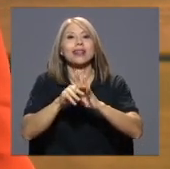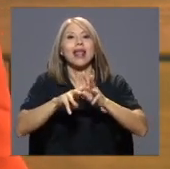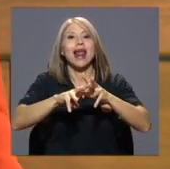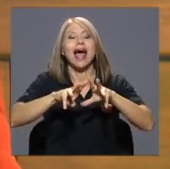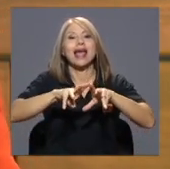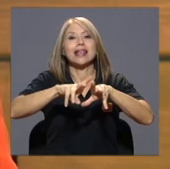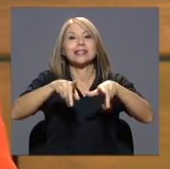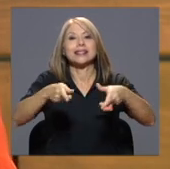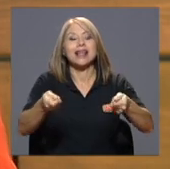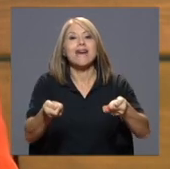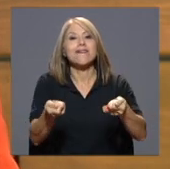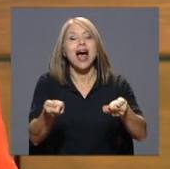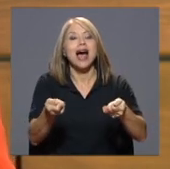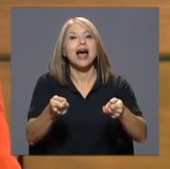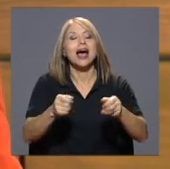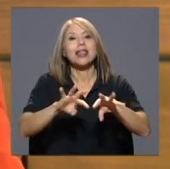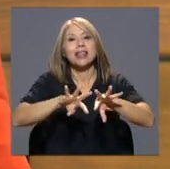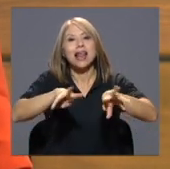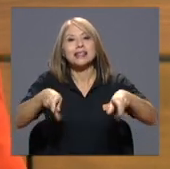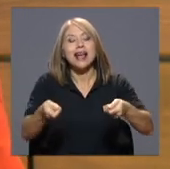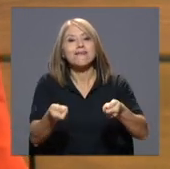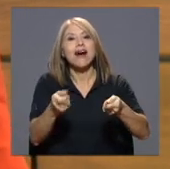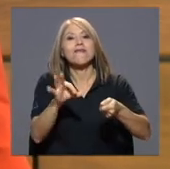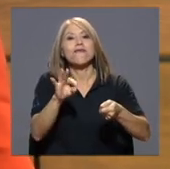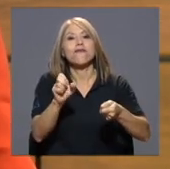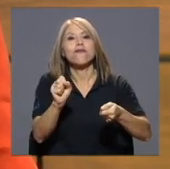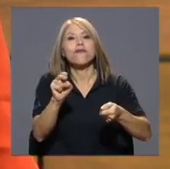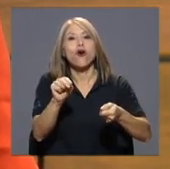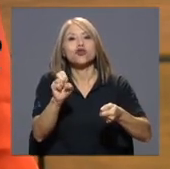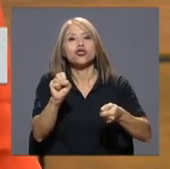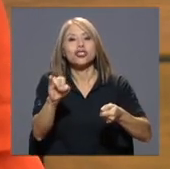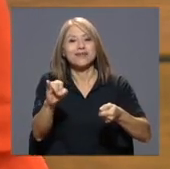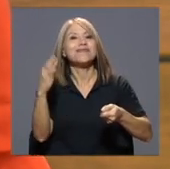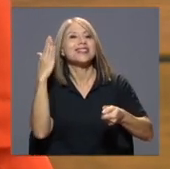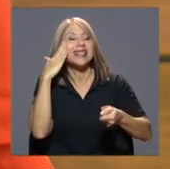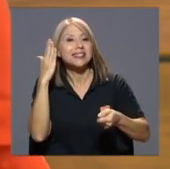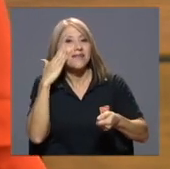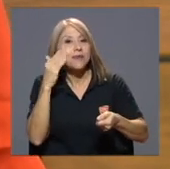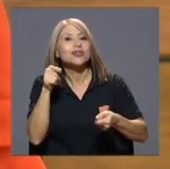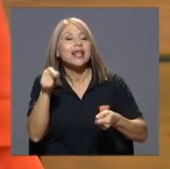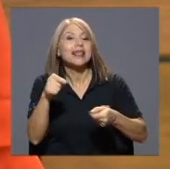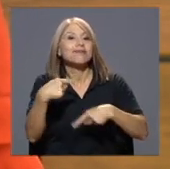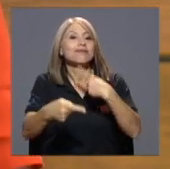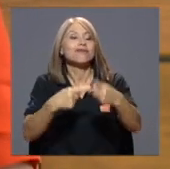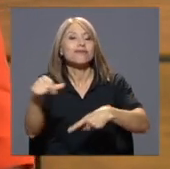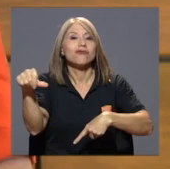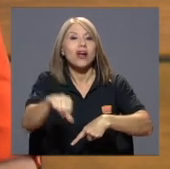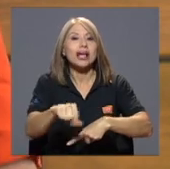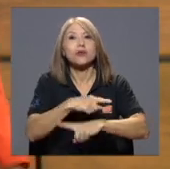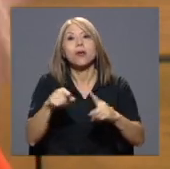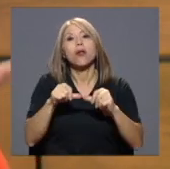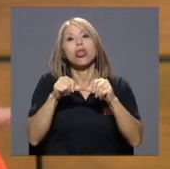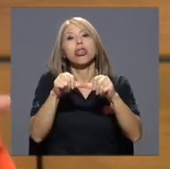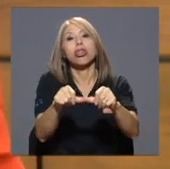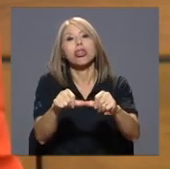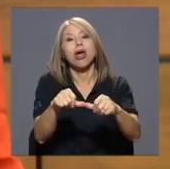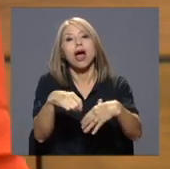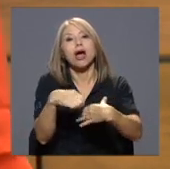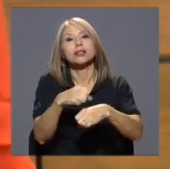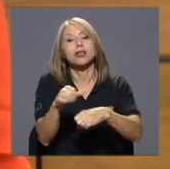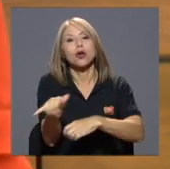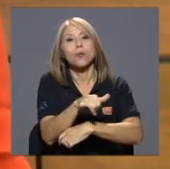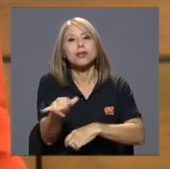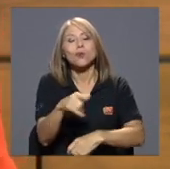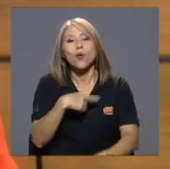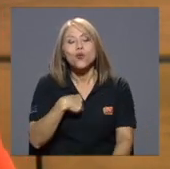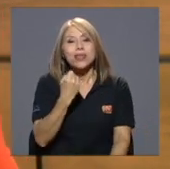ya sabemos que está condenado al fracaso. Sin embargo, se insiste en hacer lo mismo. No entiendo. Y bueno, hay muchos comentarios el día de